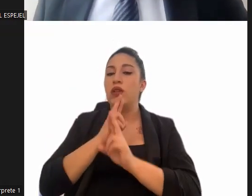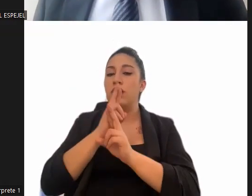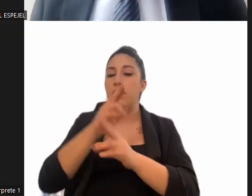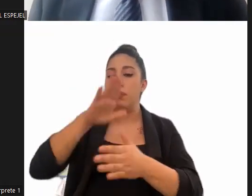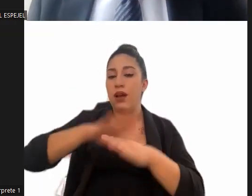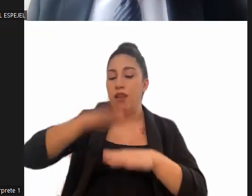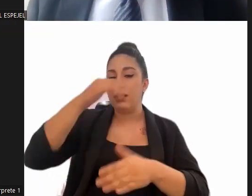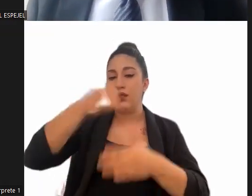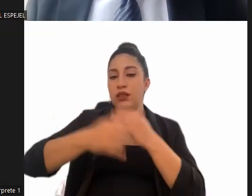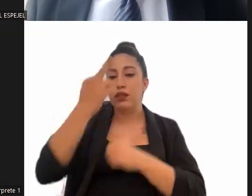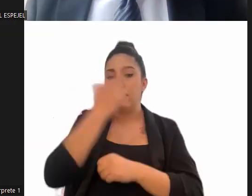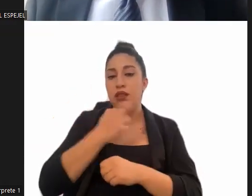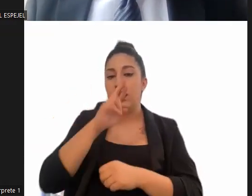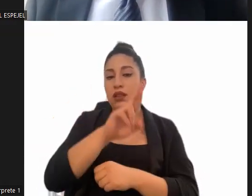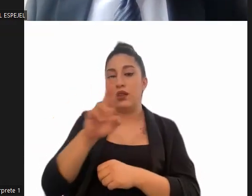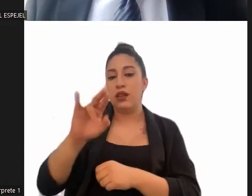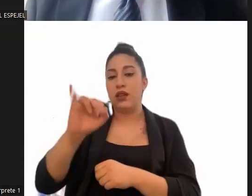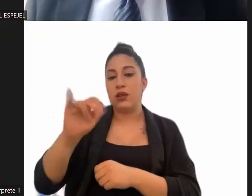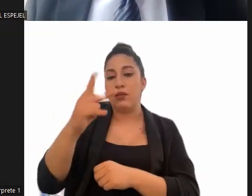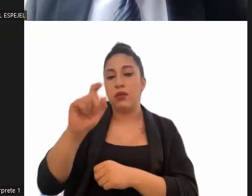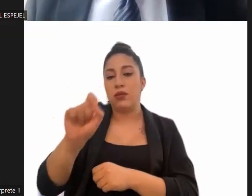revisión